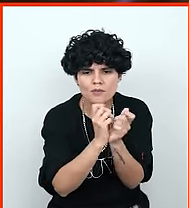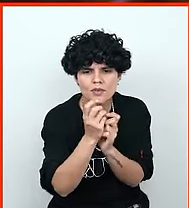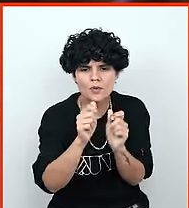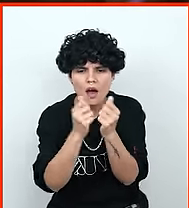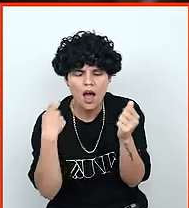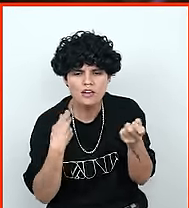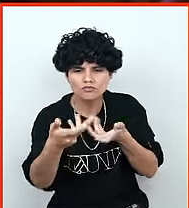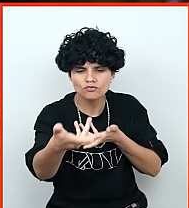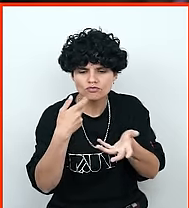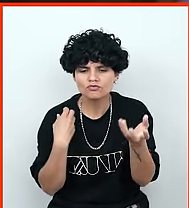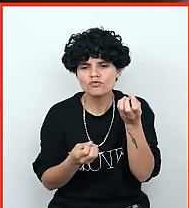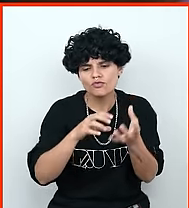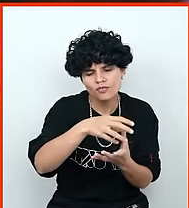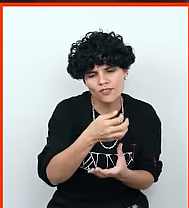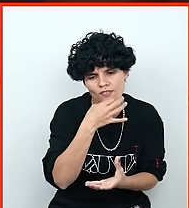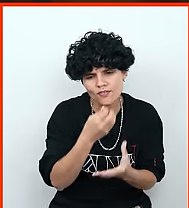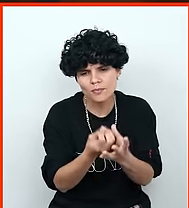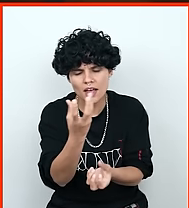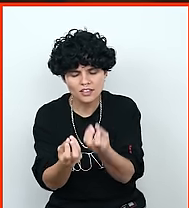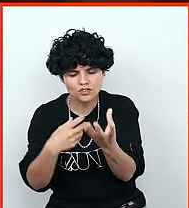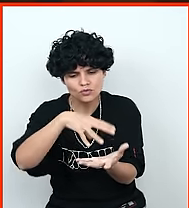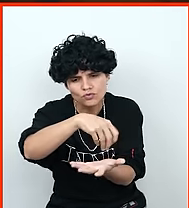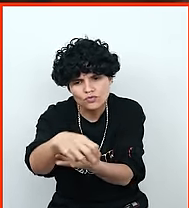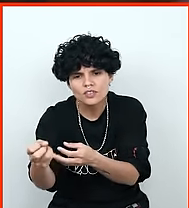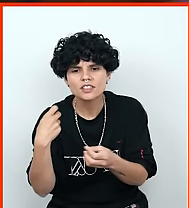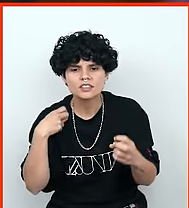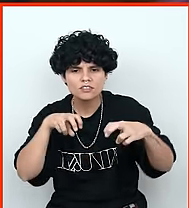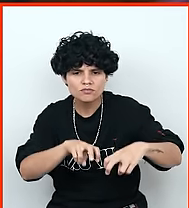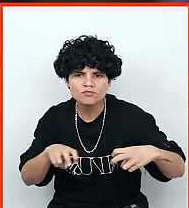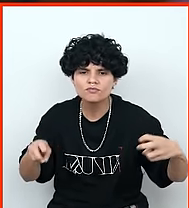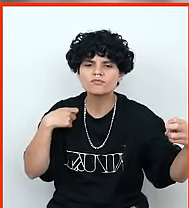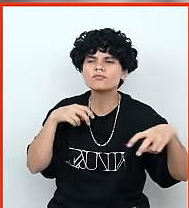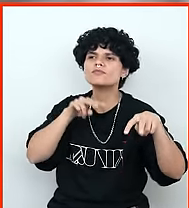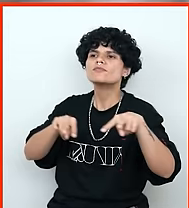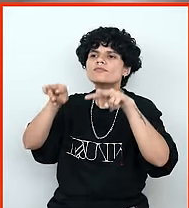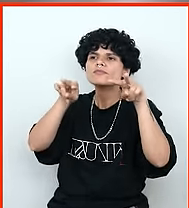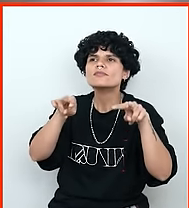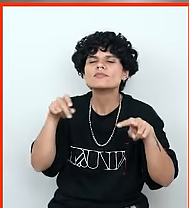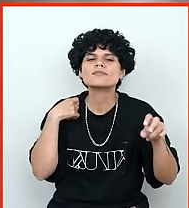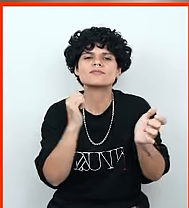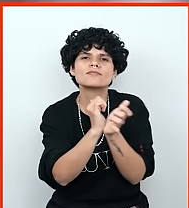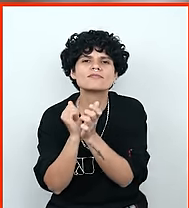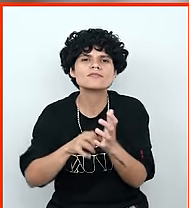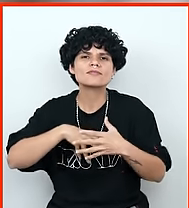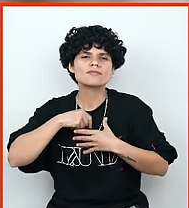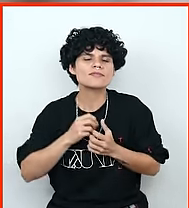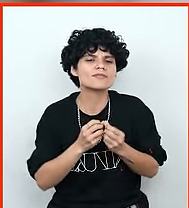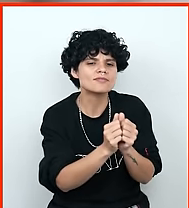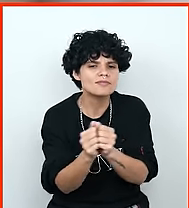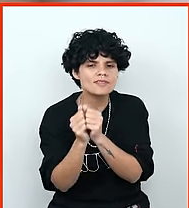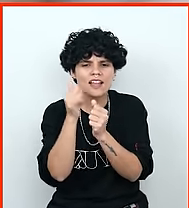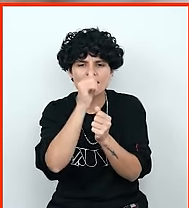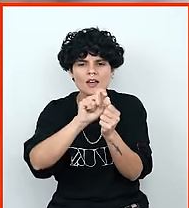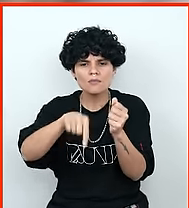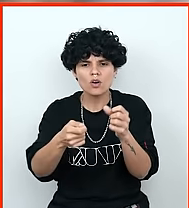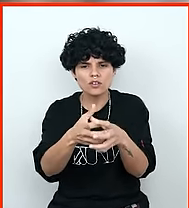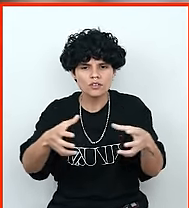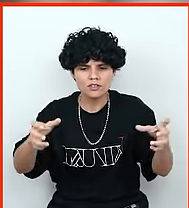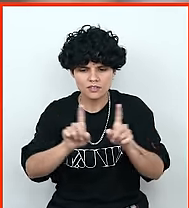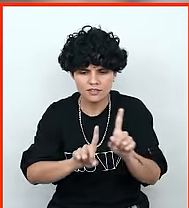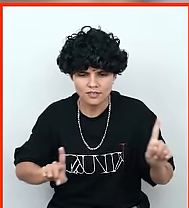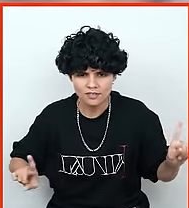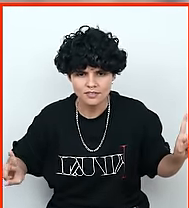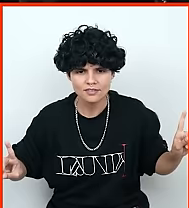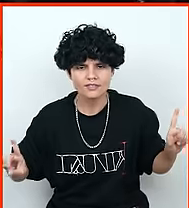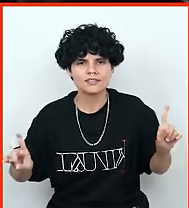amigos, compartido el pan, la sierra, el pasto verde, el trigo, siendo ambos testigos de que esta coma que divide almas hermanas las mantiene separadas por los siglos de los